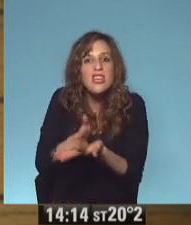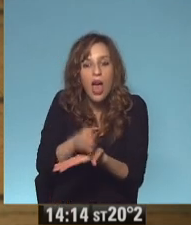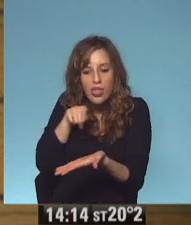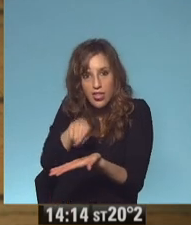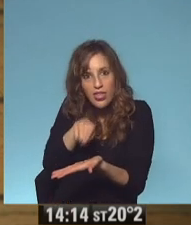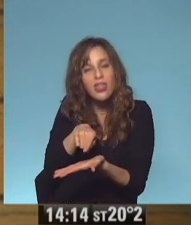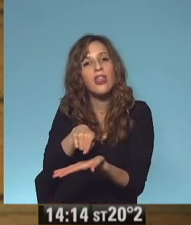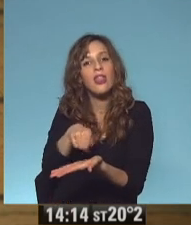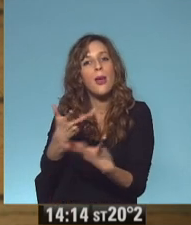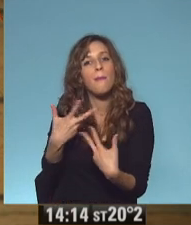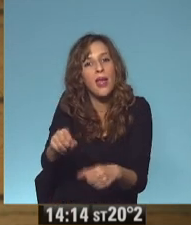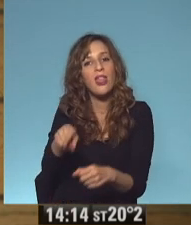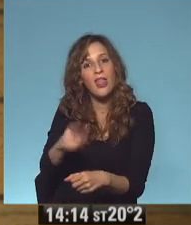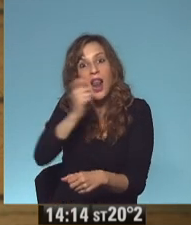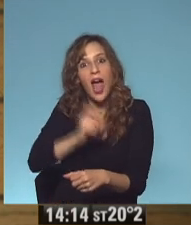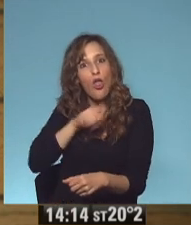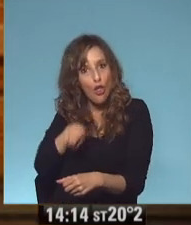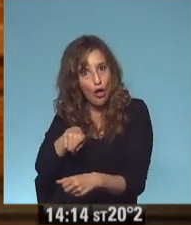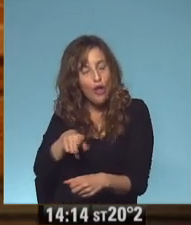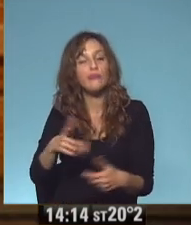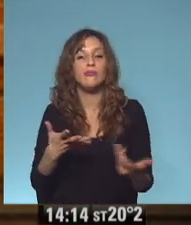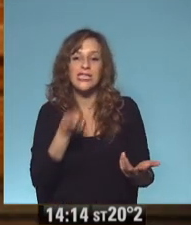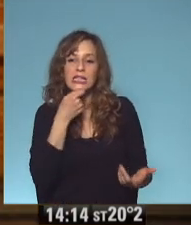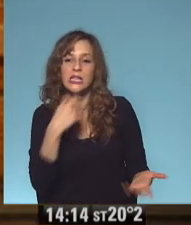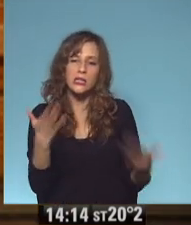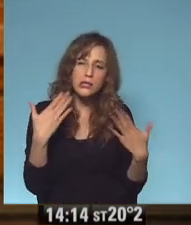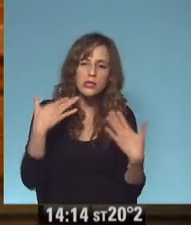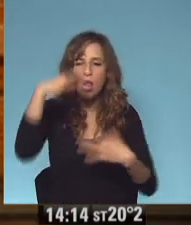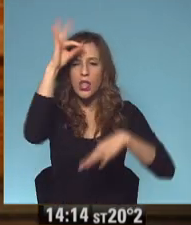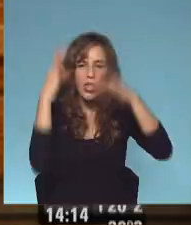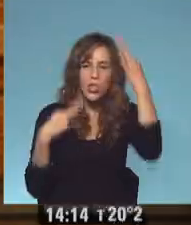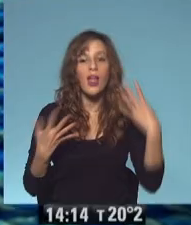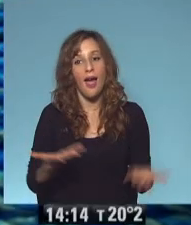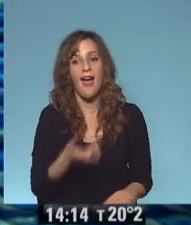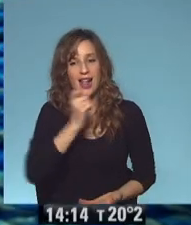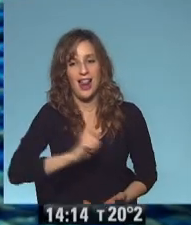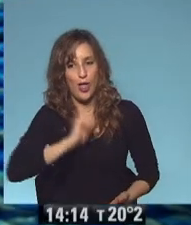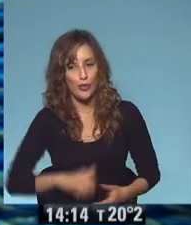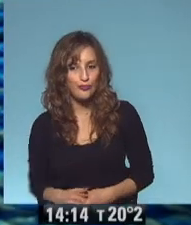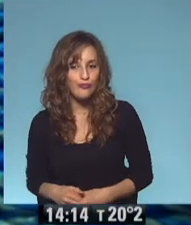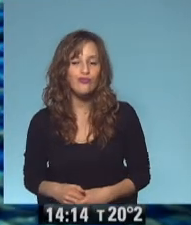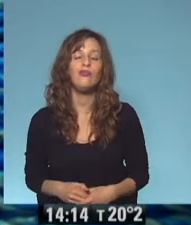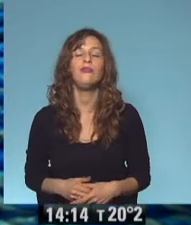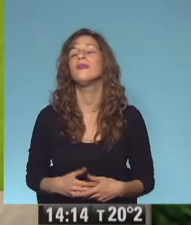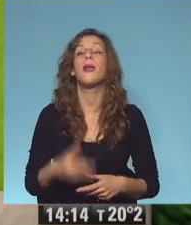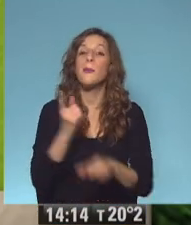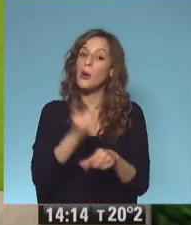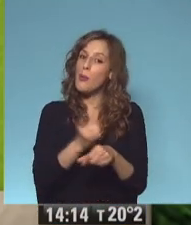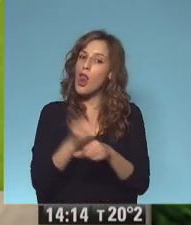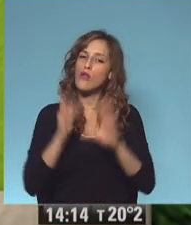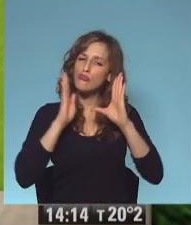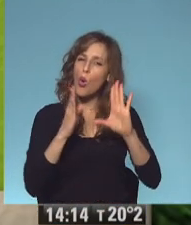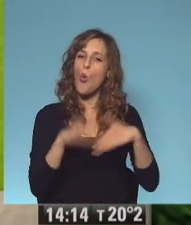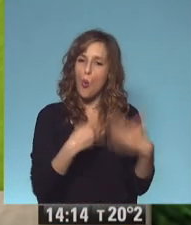Si hace calor, podemos tomar un helado. Bueno, pero primero vamos a los juegos. ¿O al revés?